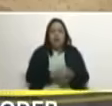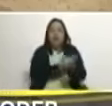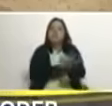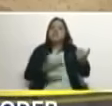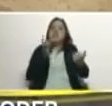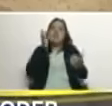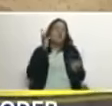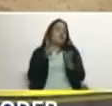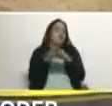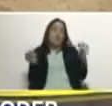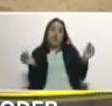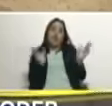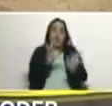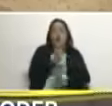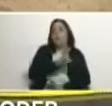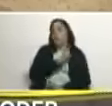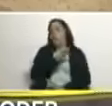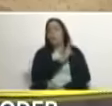todito.